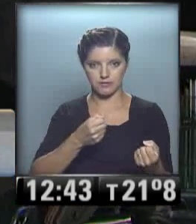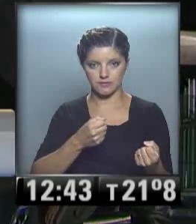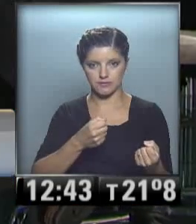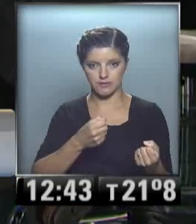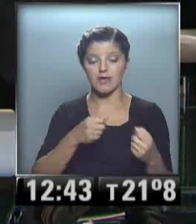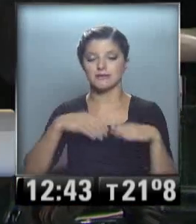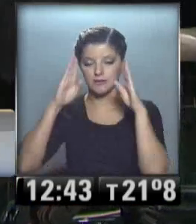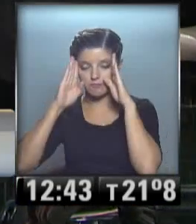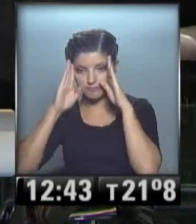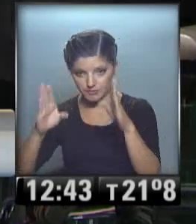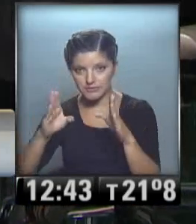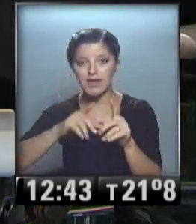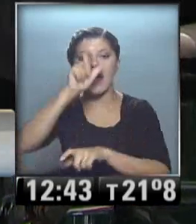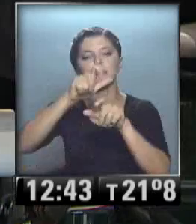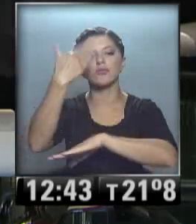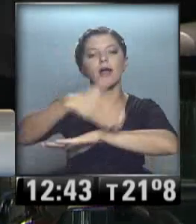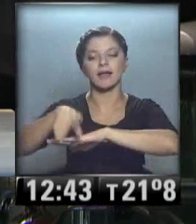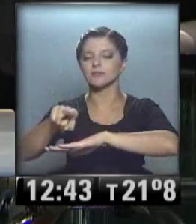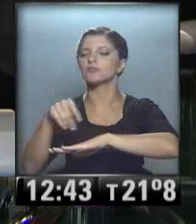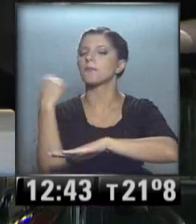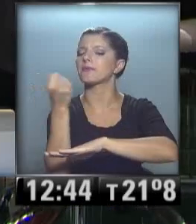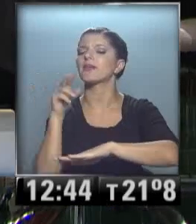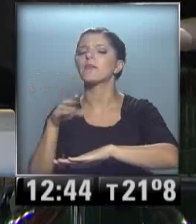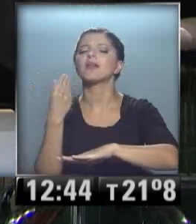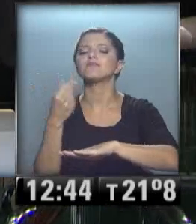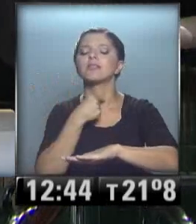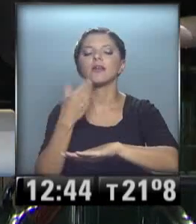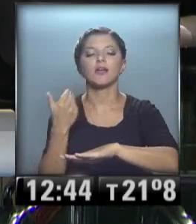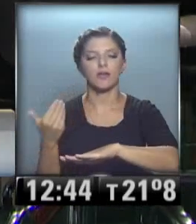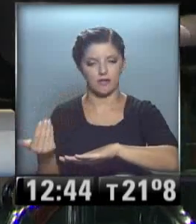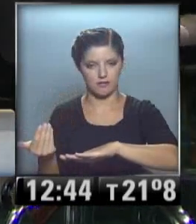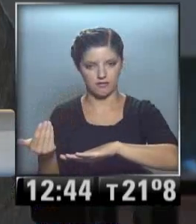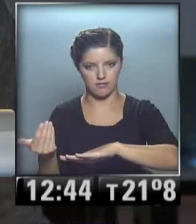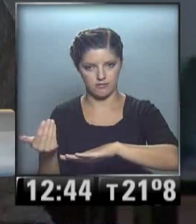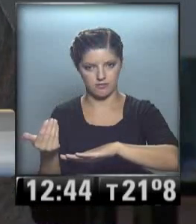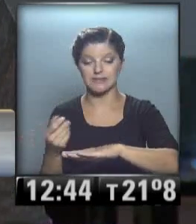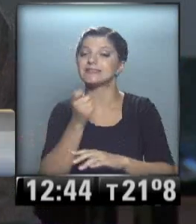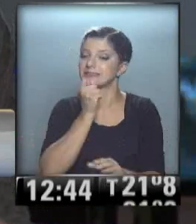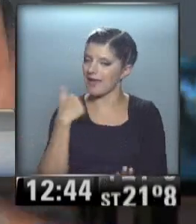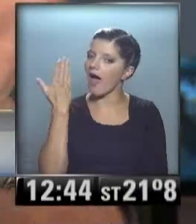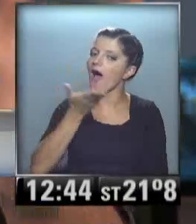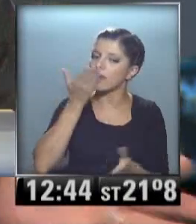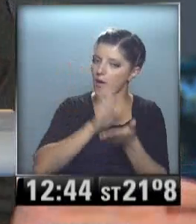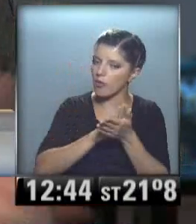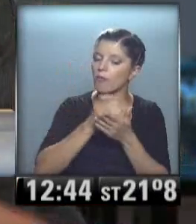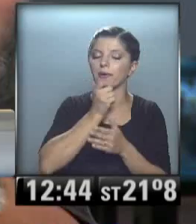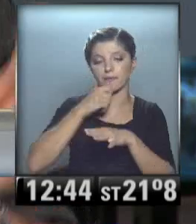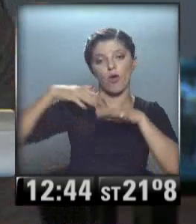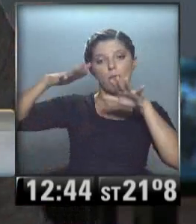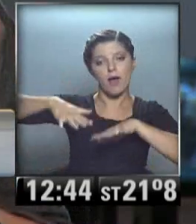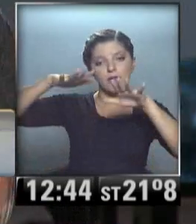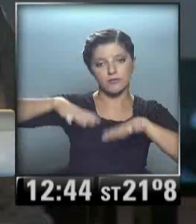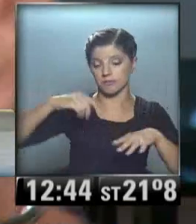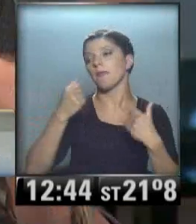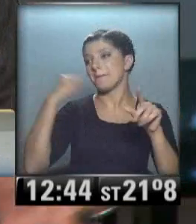lo que esa gente está en la calle pidiendo cuando se trata de manifestaciones contra, por ejemplo, vamos a poner el caso de